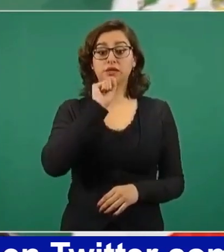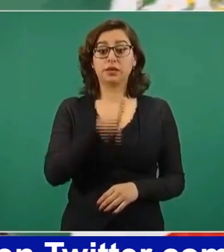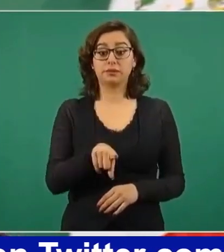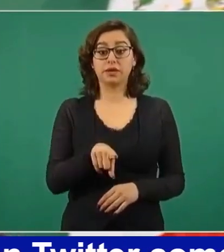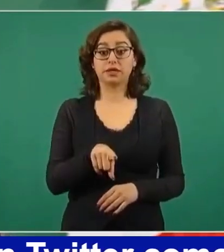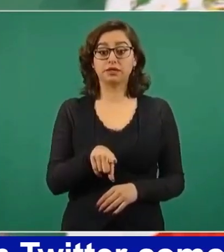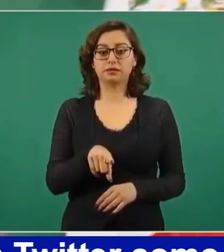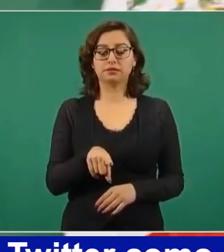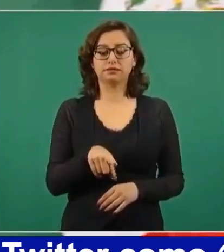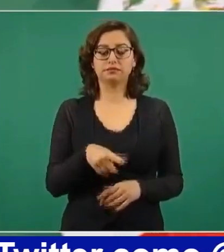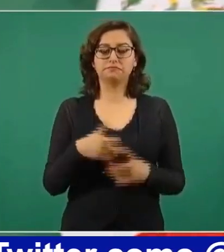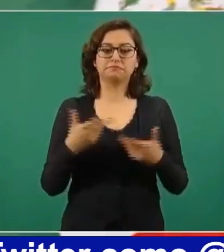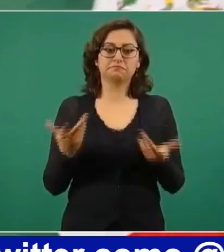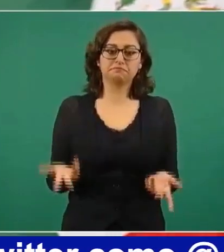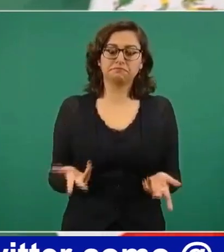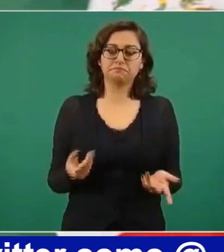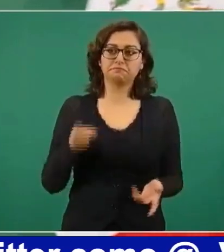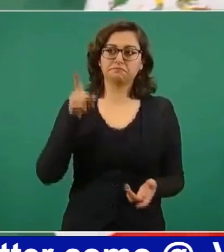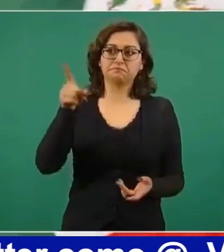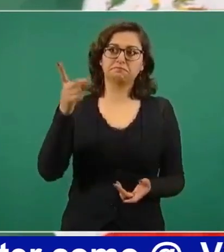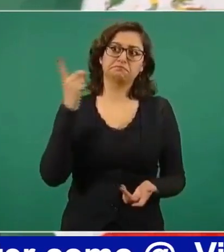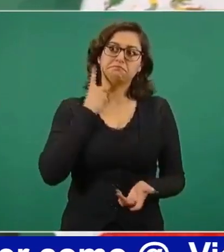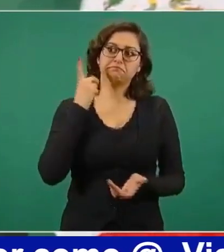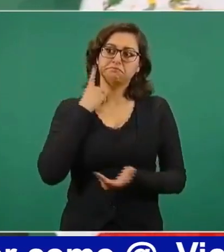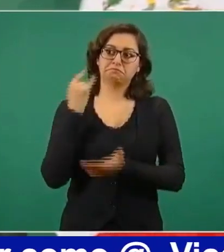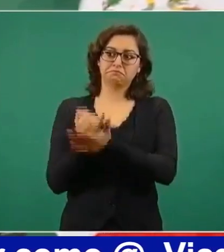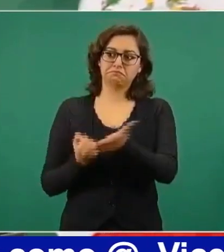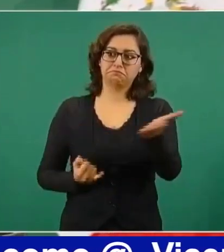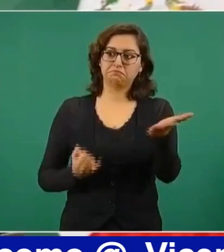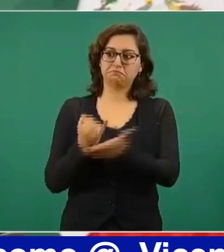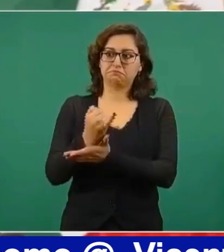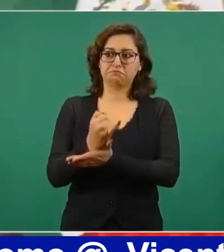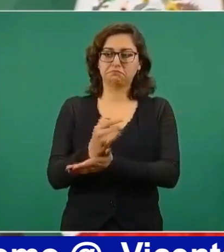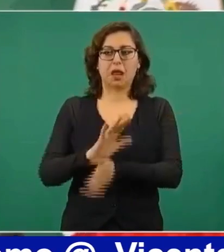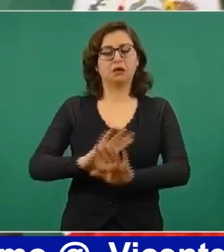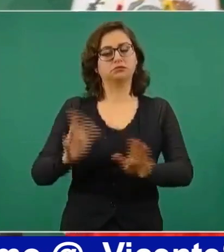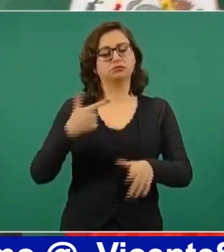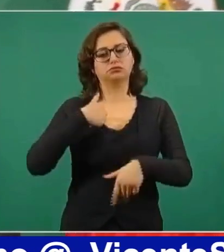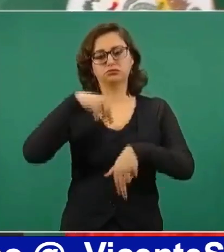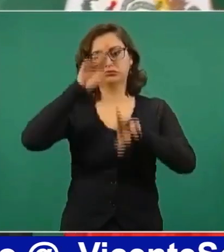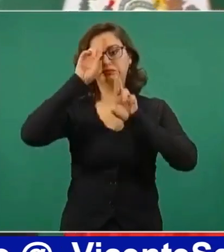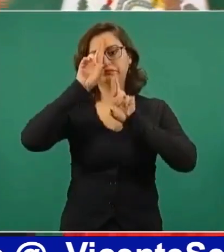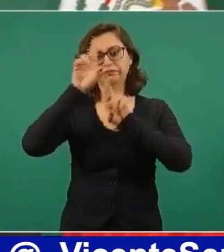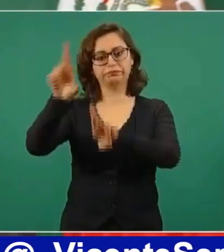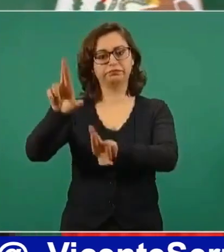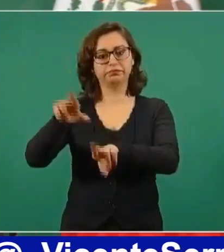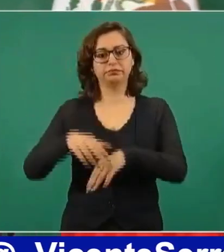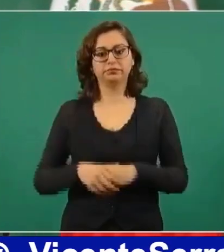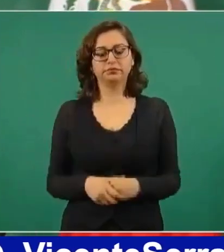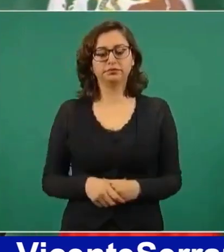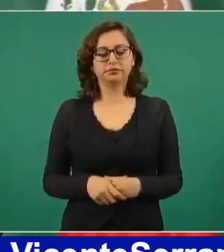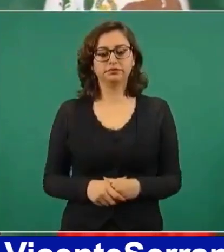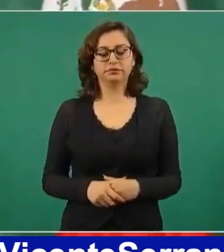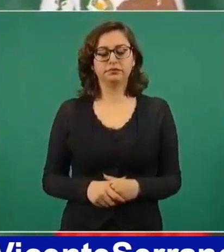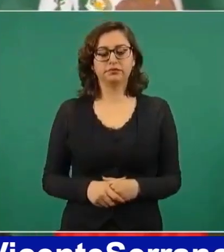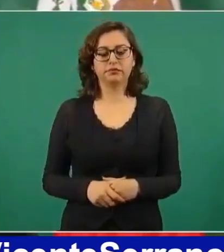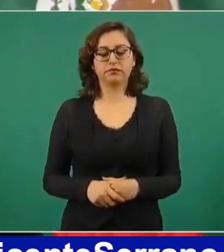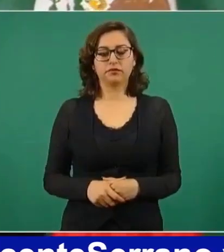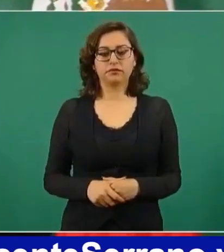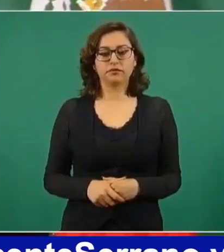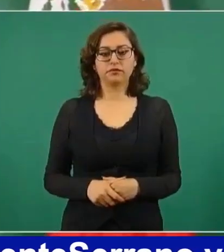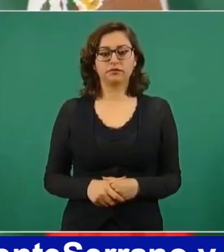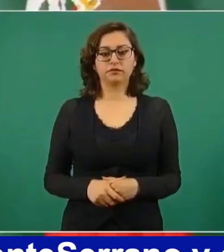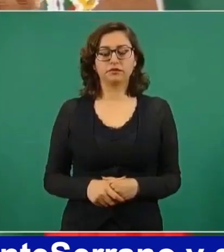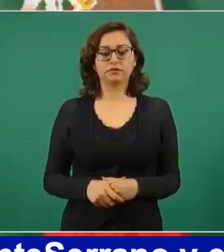voy a respetar la decisión que tome la Cámara de Diputados. Y no solo eso, si